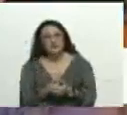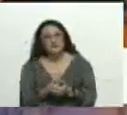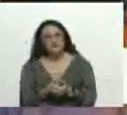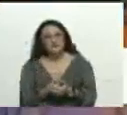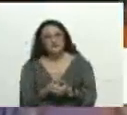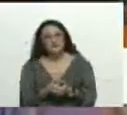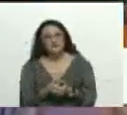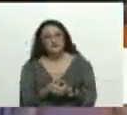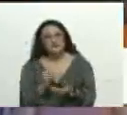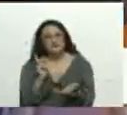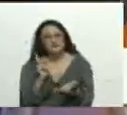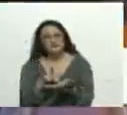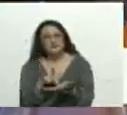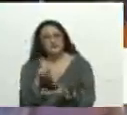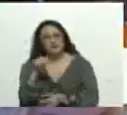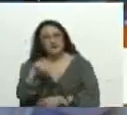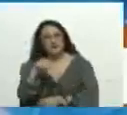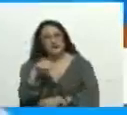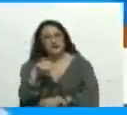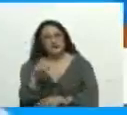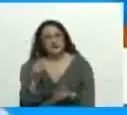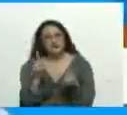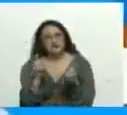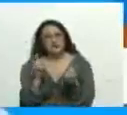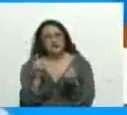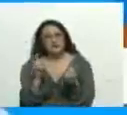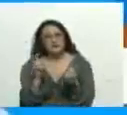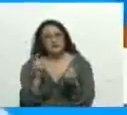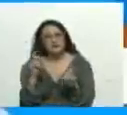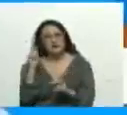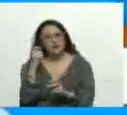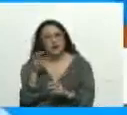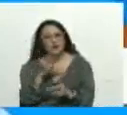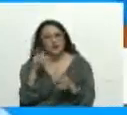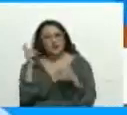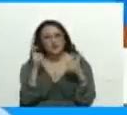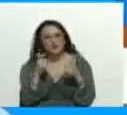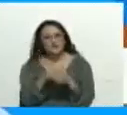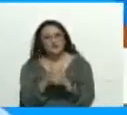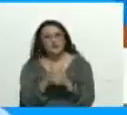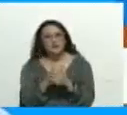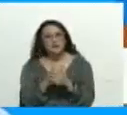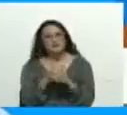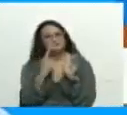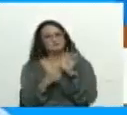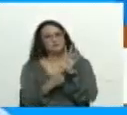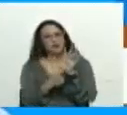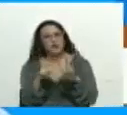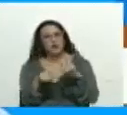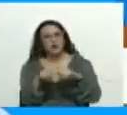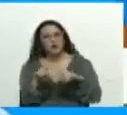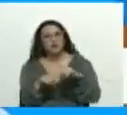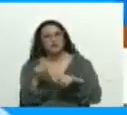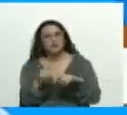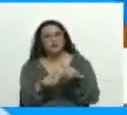a este a este punto de recuerdo de Hugo a rendir cuentas